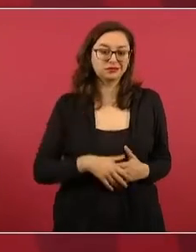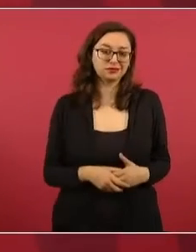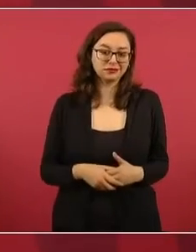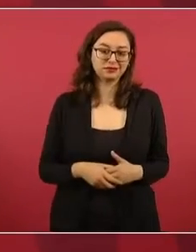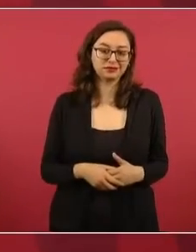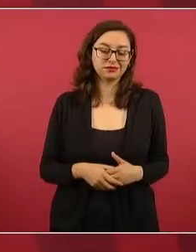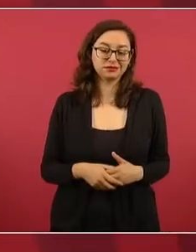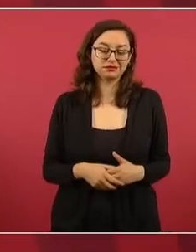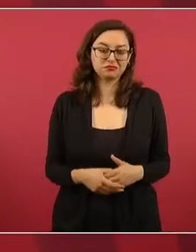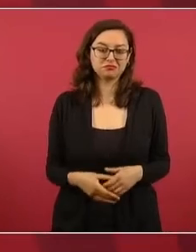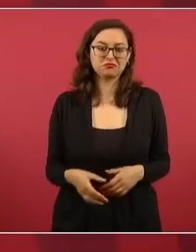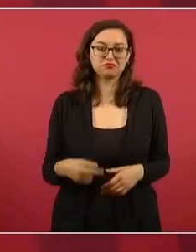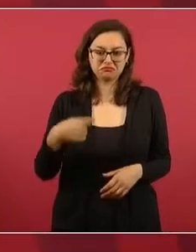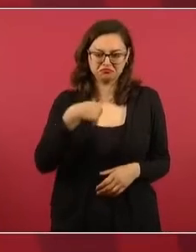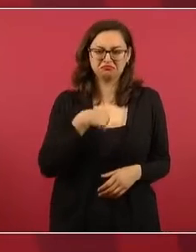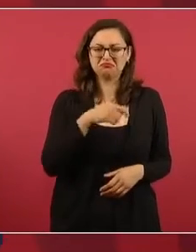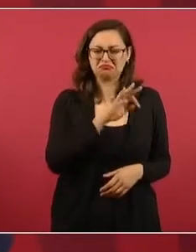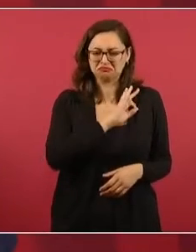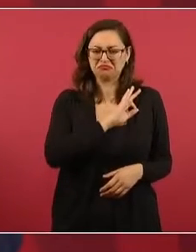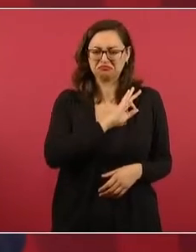yo podría